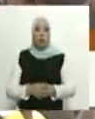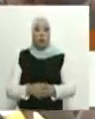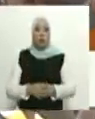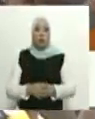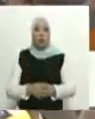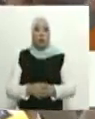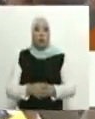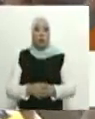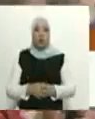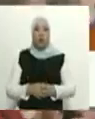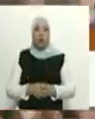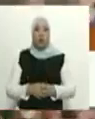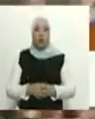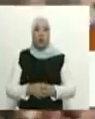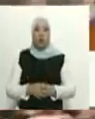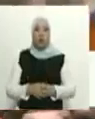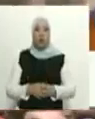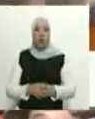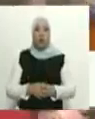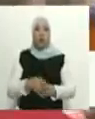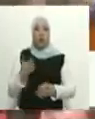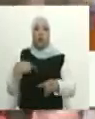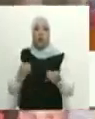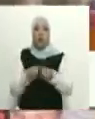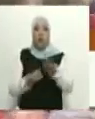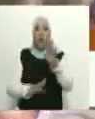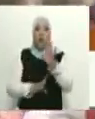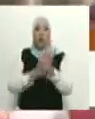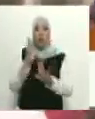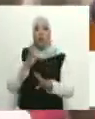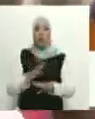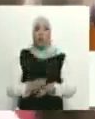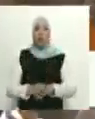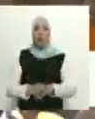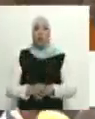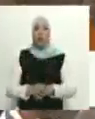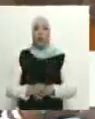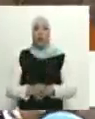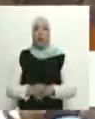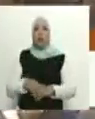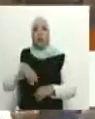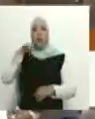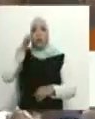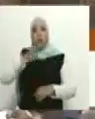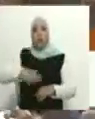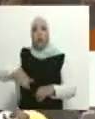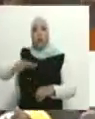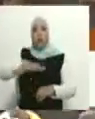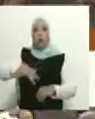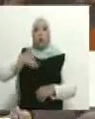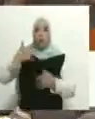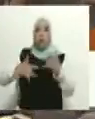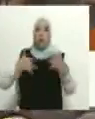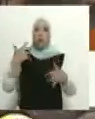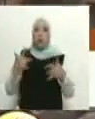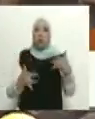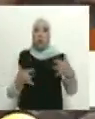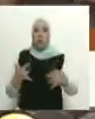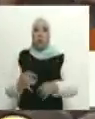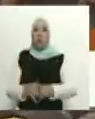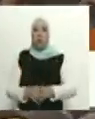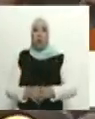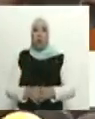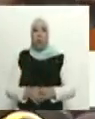bolivariana. Y ahí es donde el pueblo se crece. Ahí es donde la organización popular debe crecerse. Sin